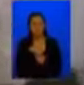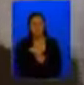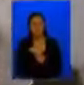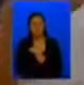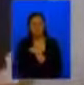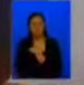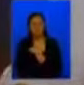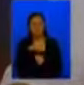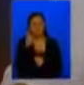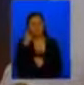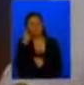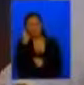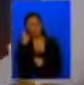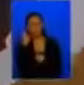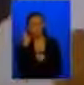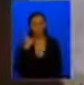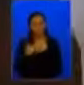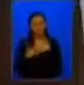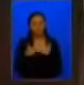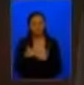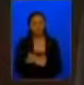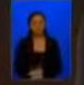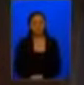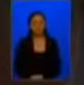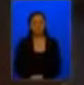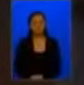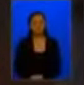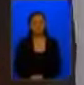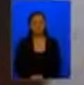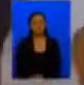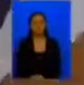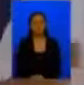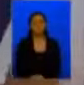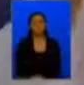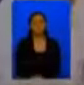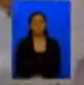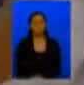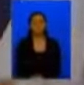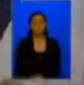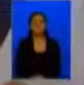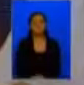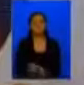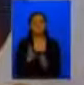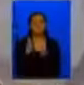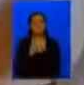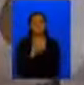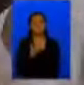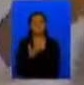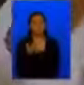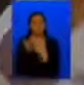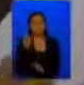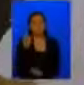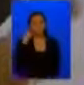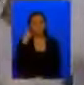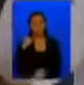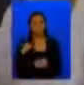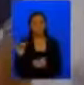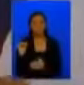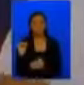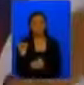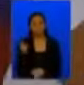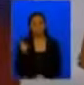gobierno supuestamente neoliberal. Le congelan los depósitos, 1.000.000 de sucres, no les dejo sacar